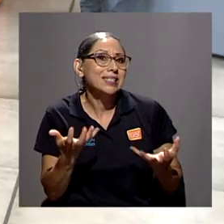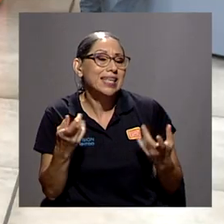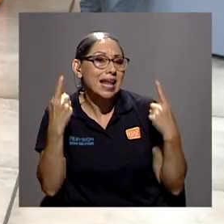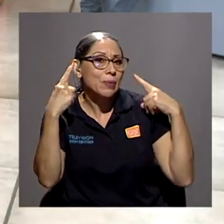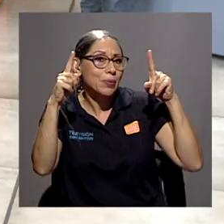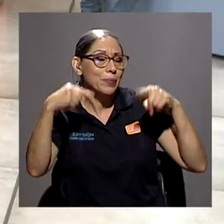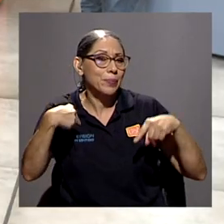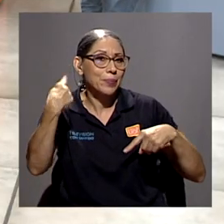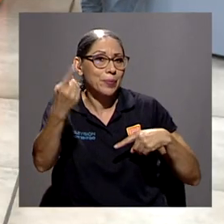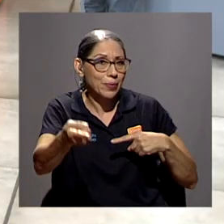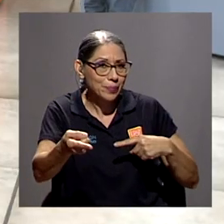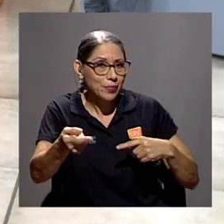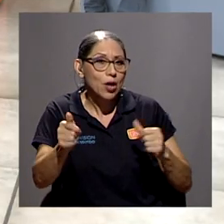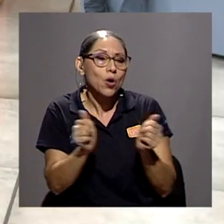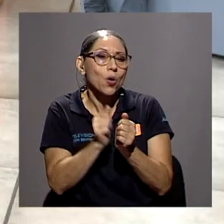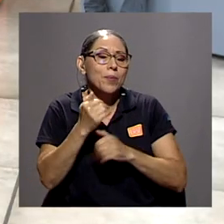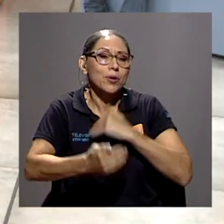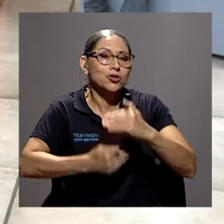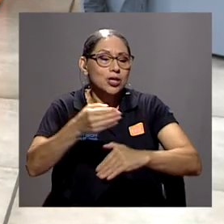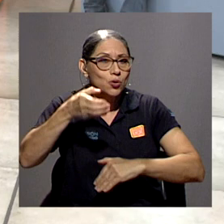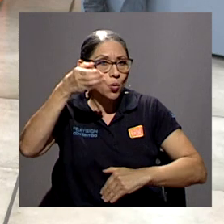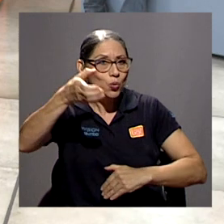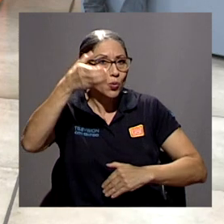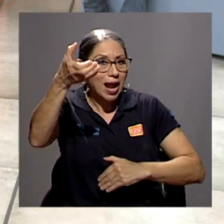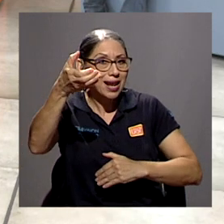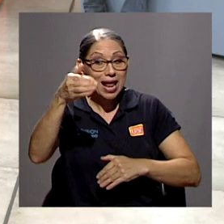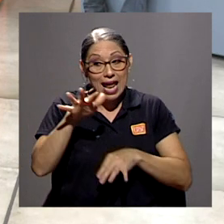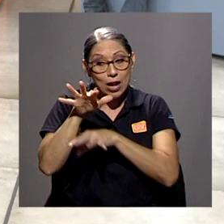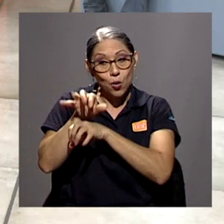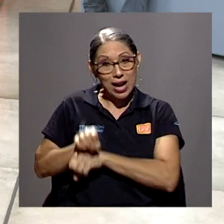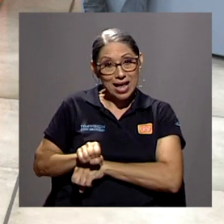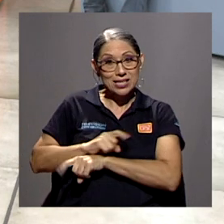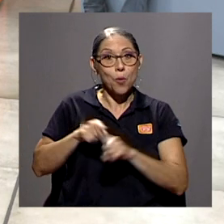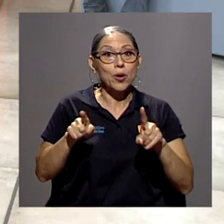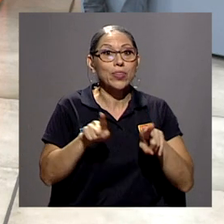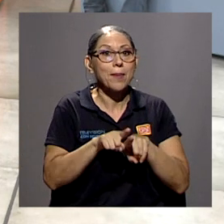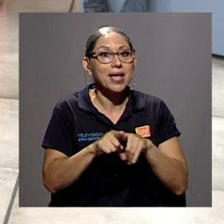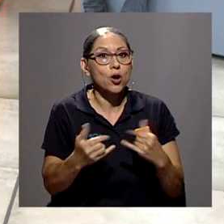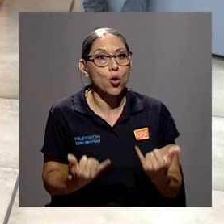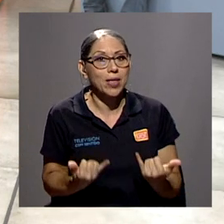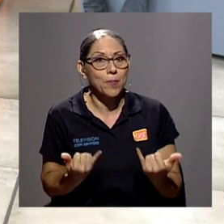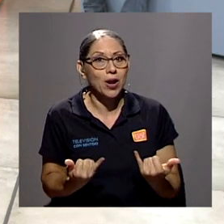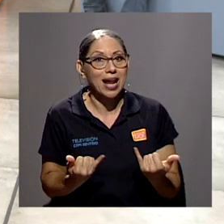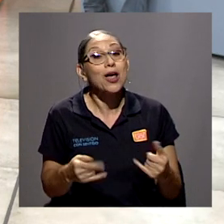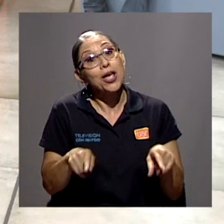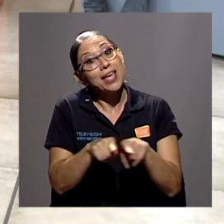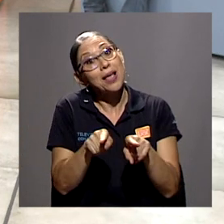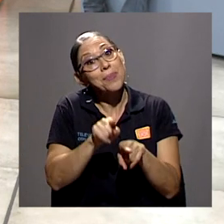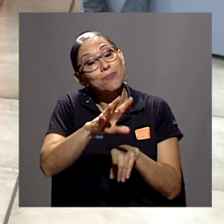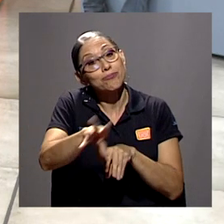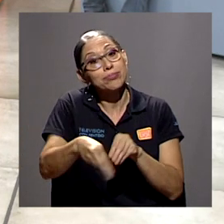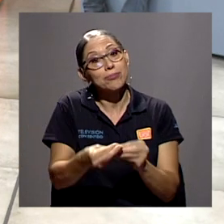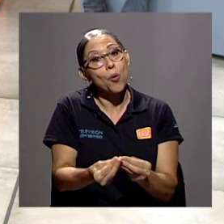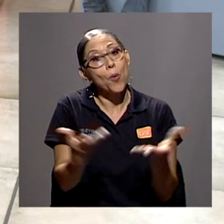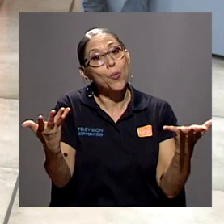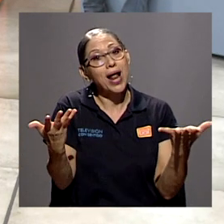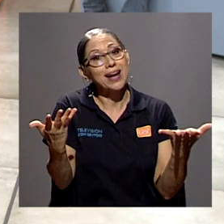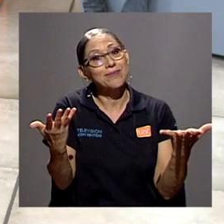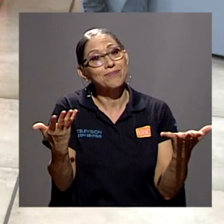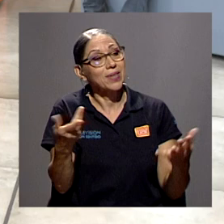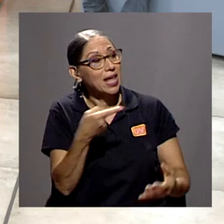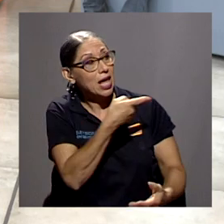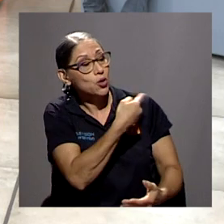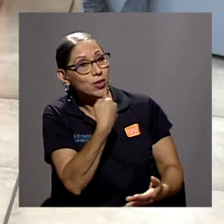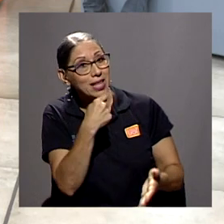de ese proceso cultural en lo clásico pero también lo contemporáneo y ahora agregaría lo popular que yonder hizo